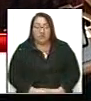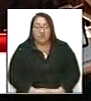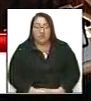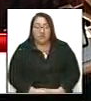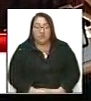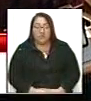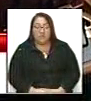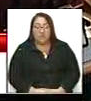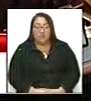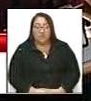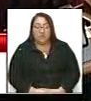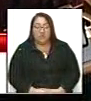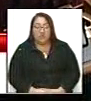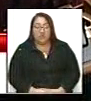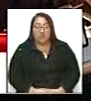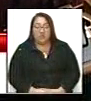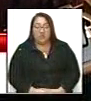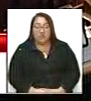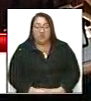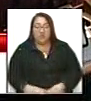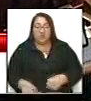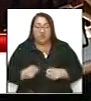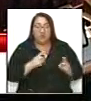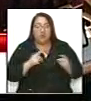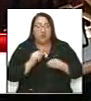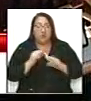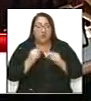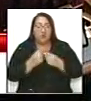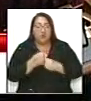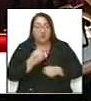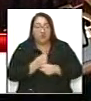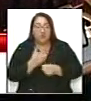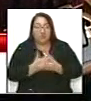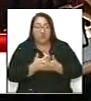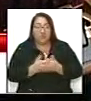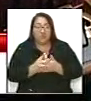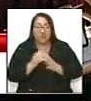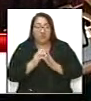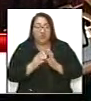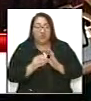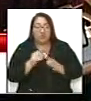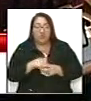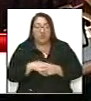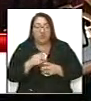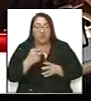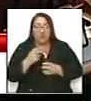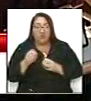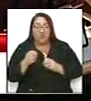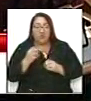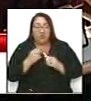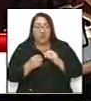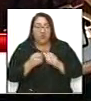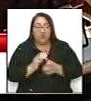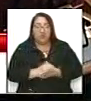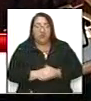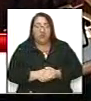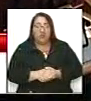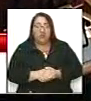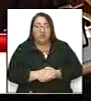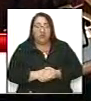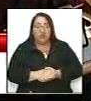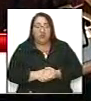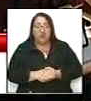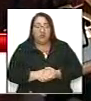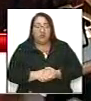en el grupo de trabajo que revisamos en su oportunidad, una propuesta de código electoral. Solo quiero hacer una acotación. En el grupo se